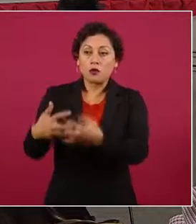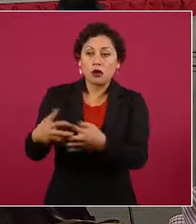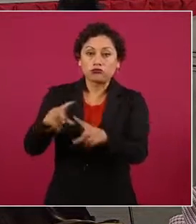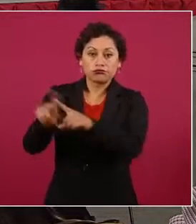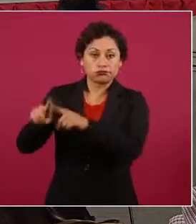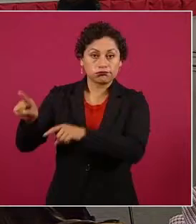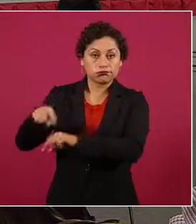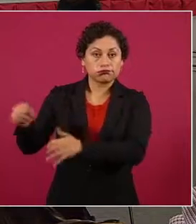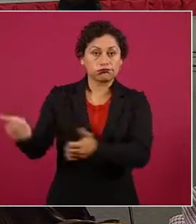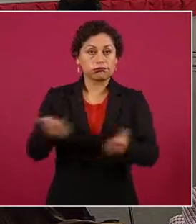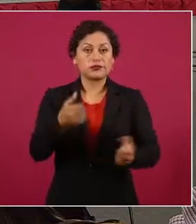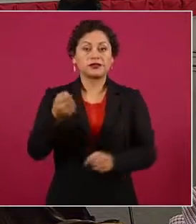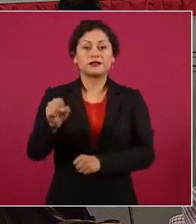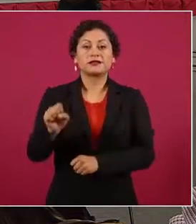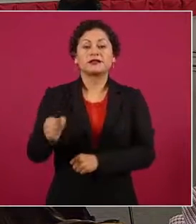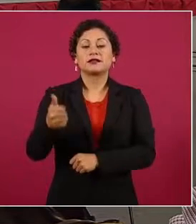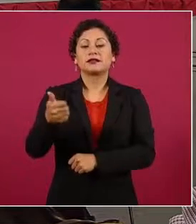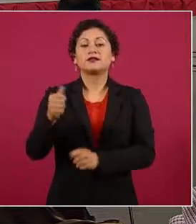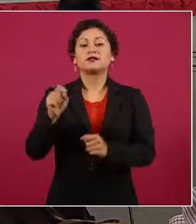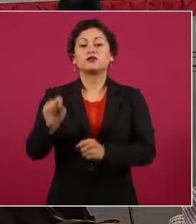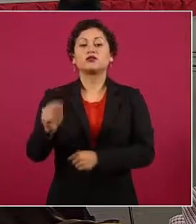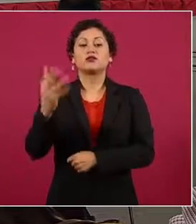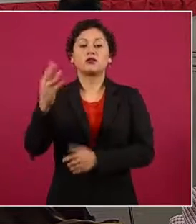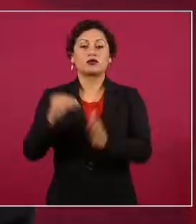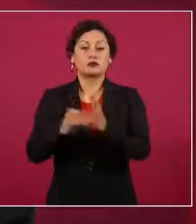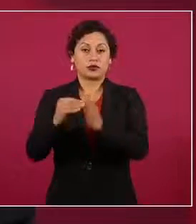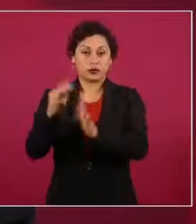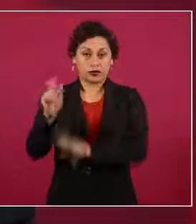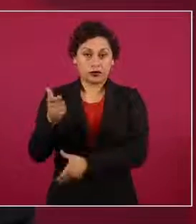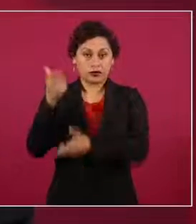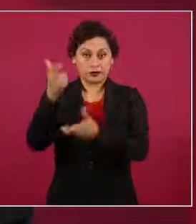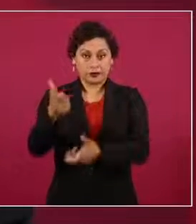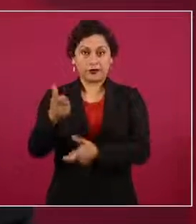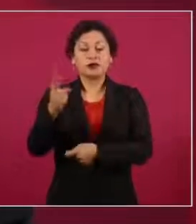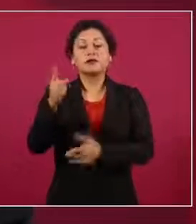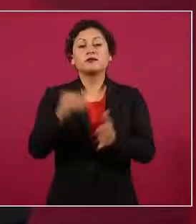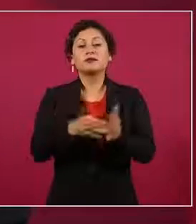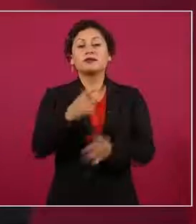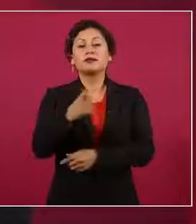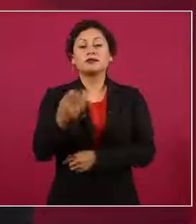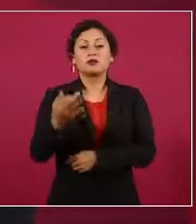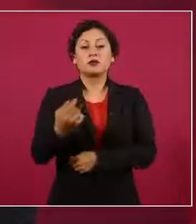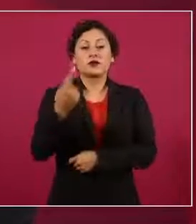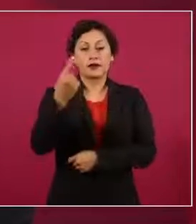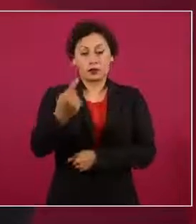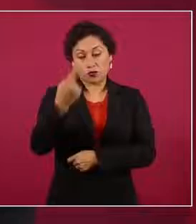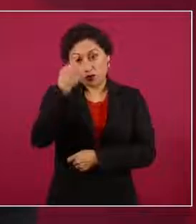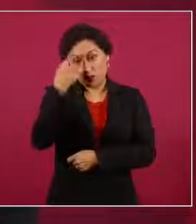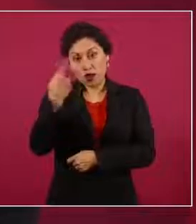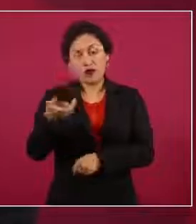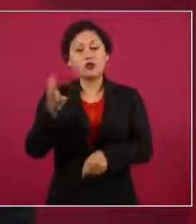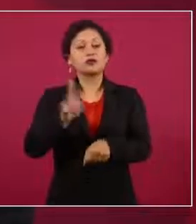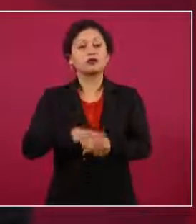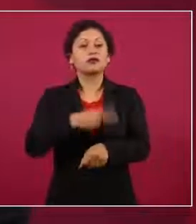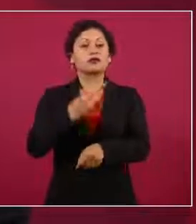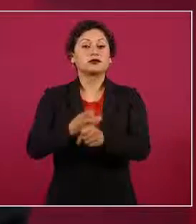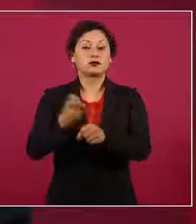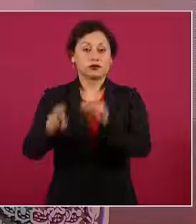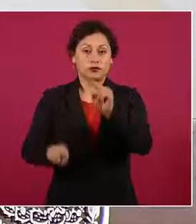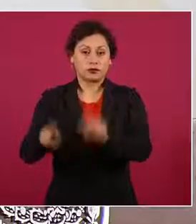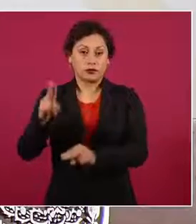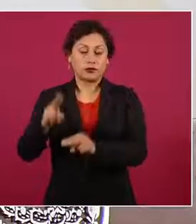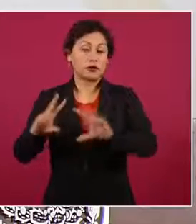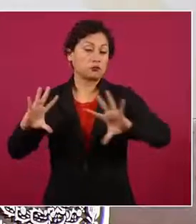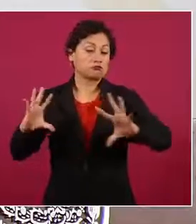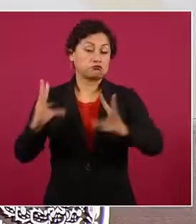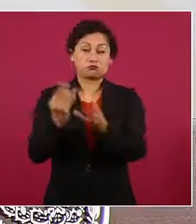66.4 millones de pesos para el primer nivel y 1.351 piezas para el segundo nivel de atención, un importe de